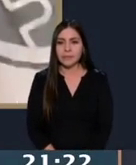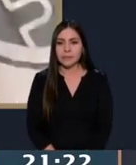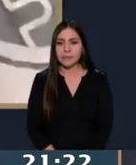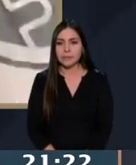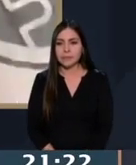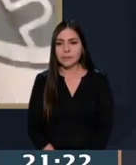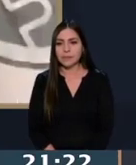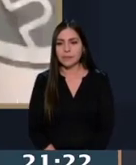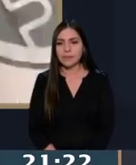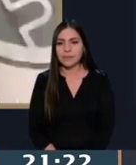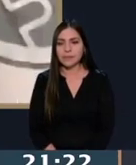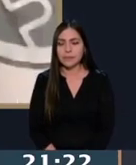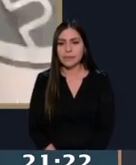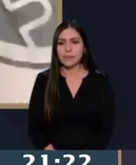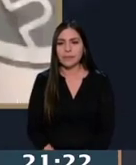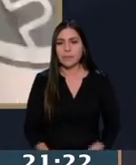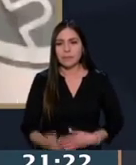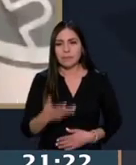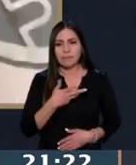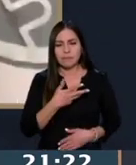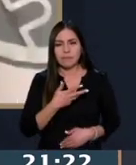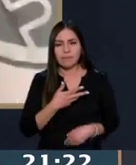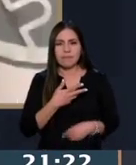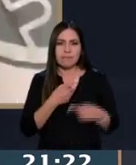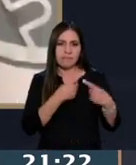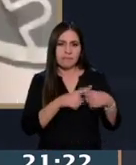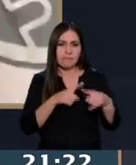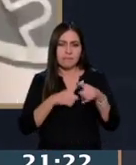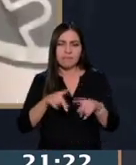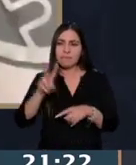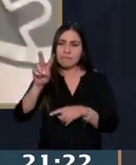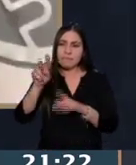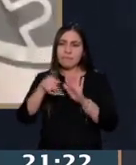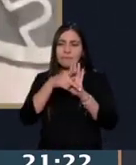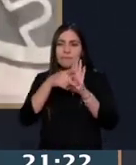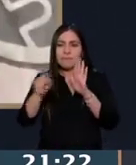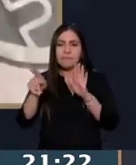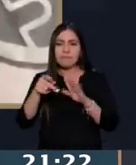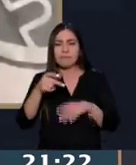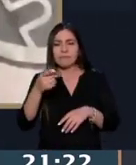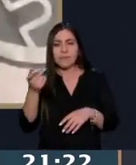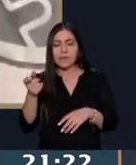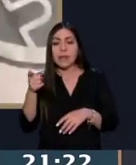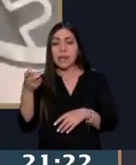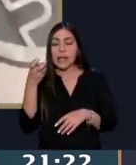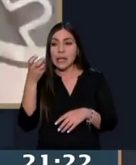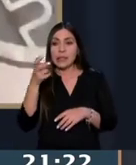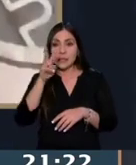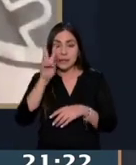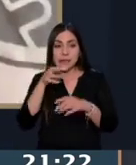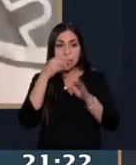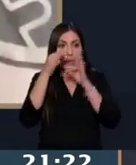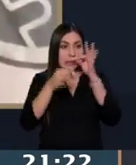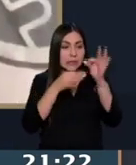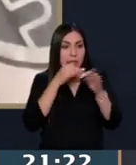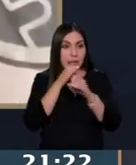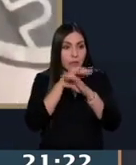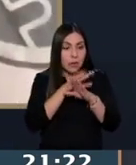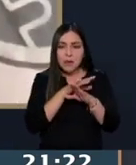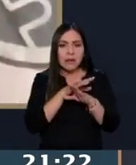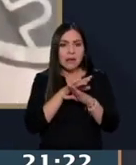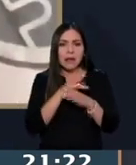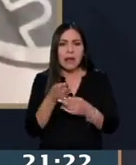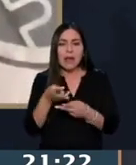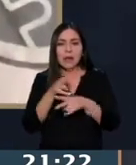Hay varios medios de comunicación que más que informar hacen un uso político de la información. Y ahora hemos